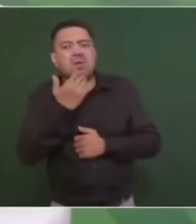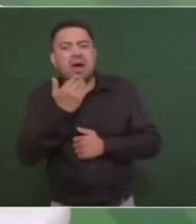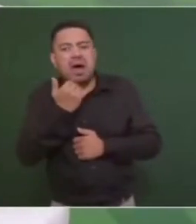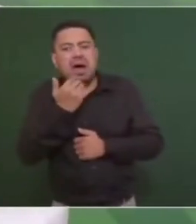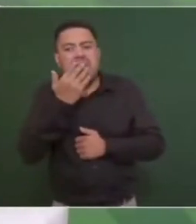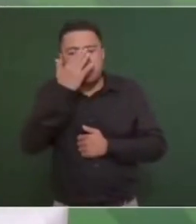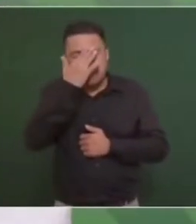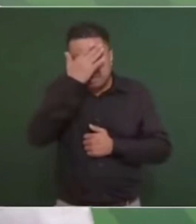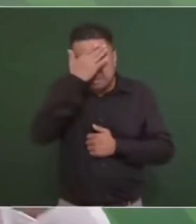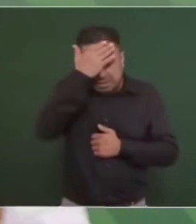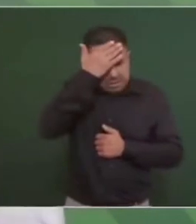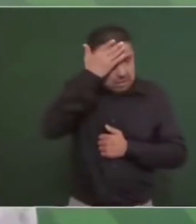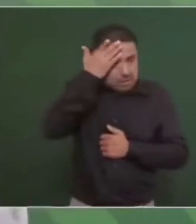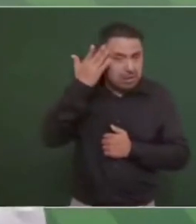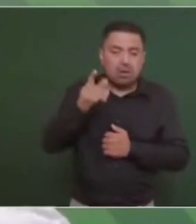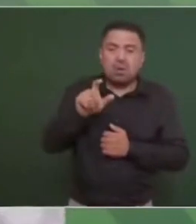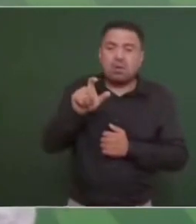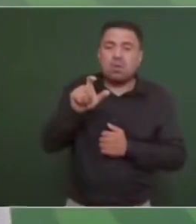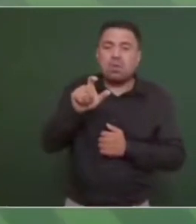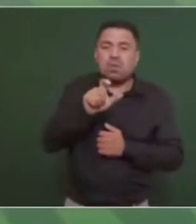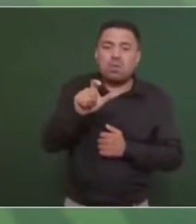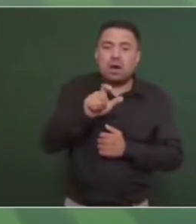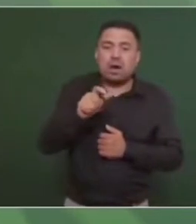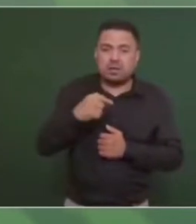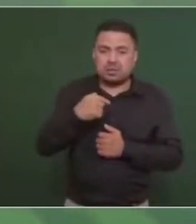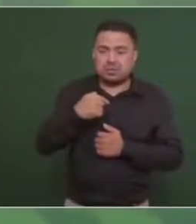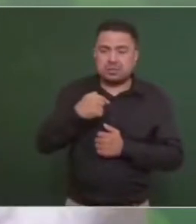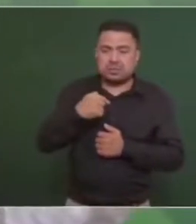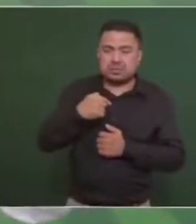celular Entonces cuando llegamos